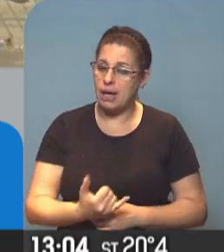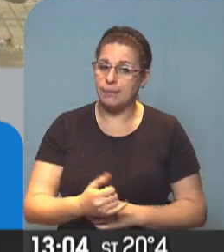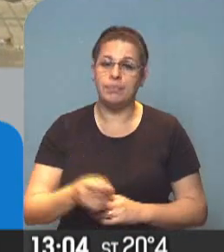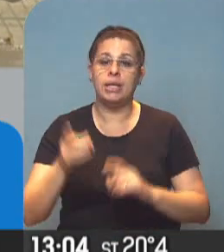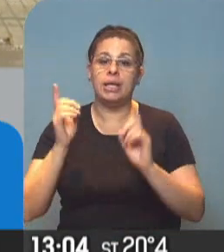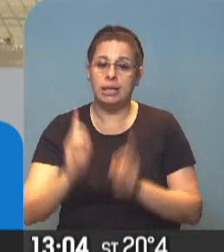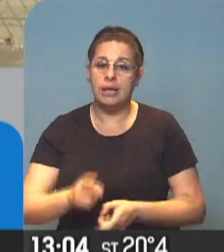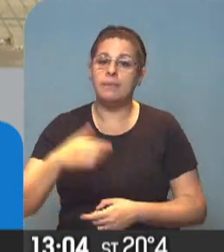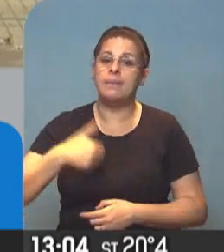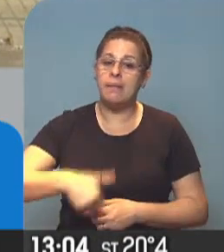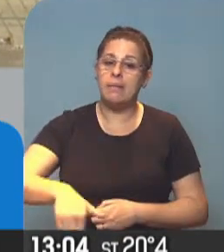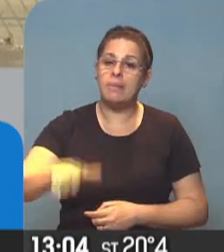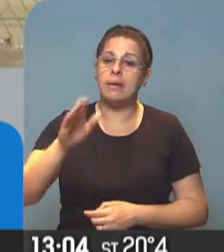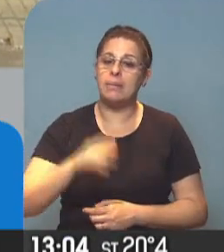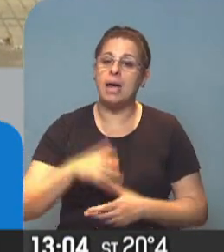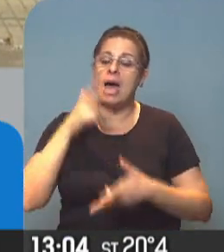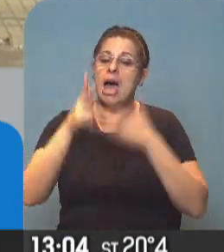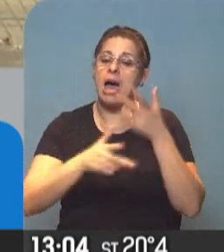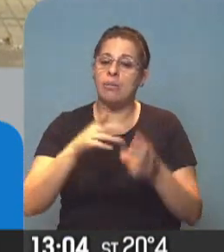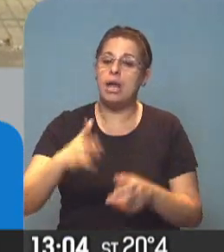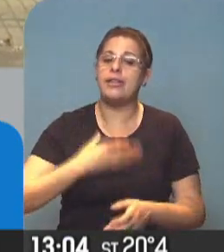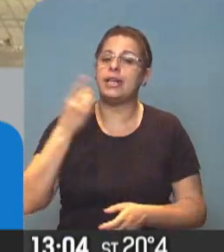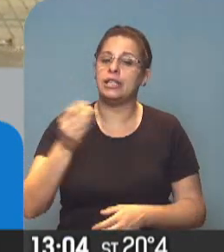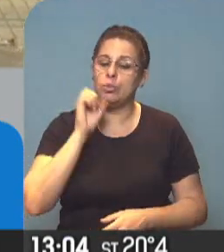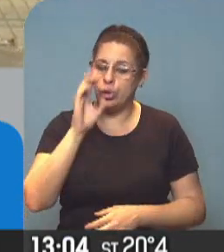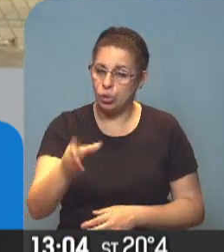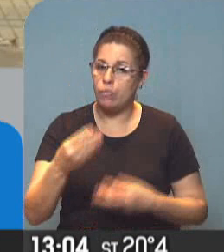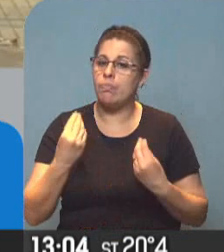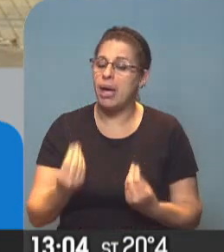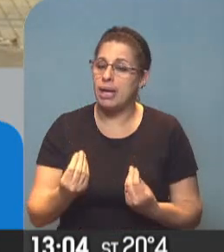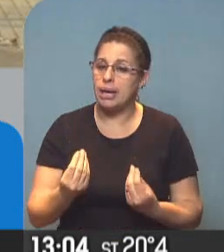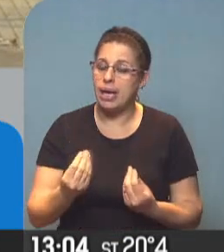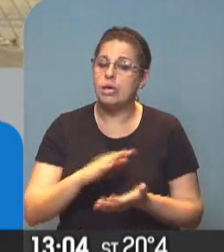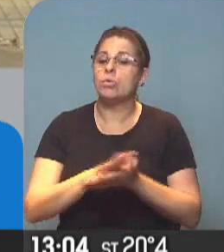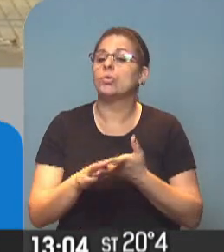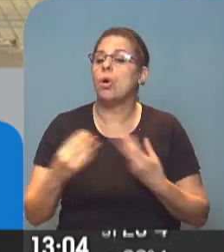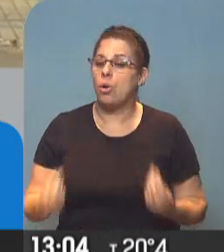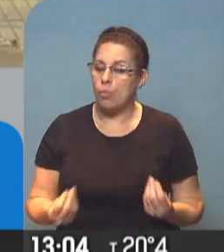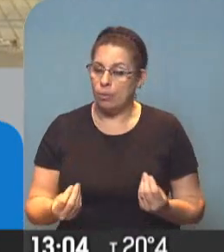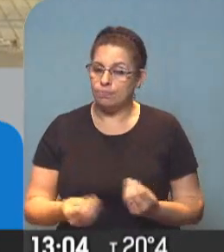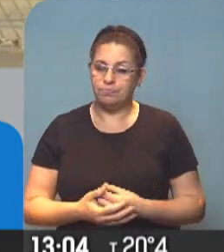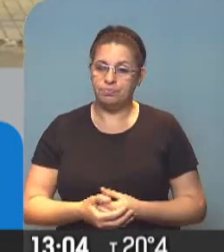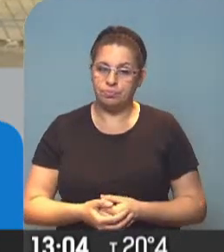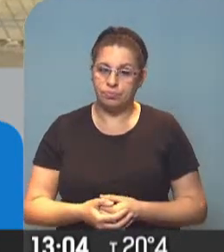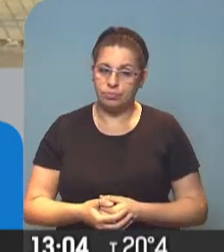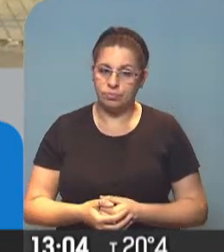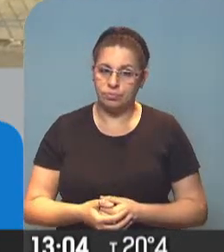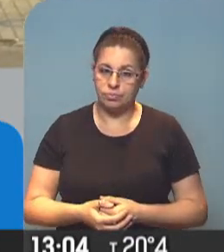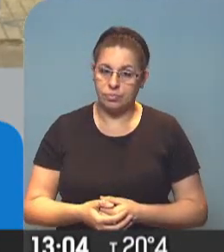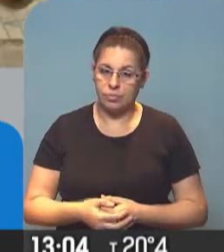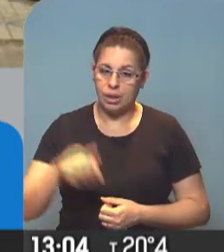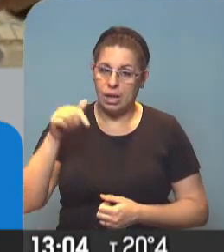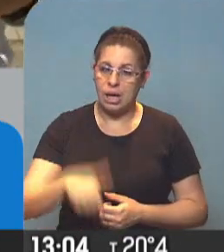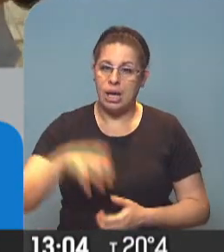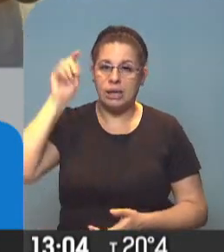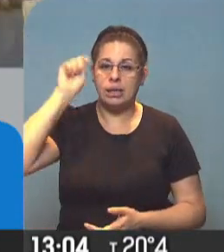en las próximas horas va a hablar con los directivos del club para ver a ver qué hacen esto es lo que ocurría aquí en